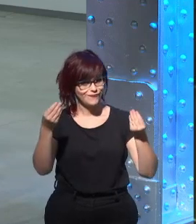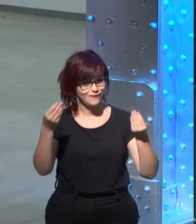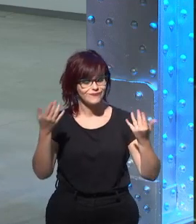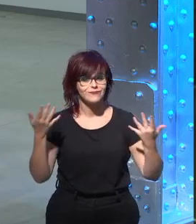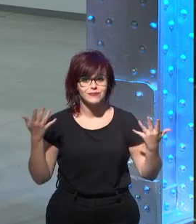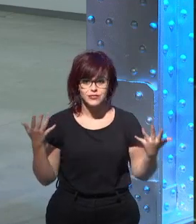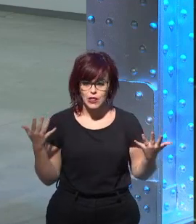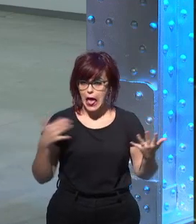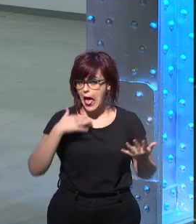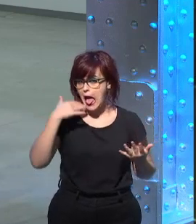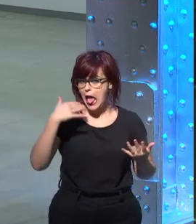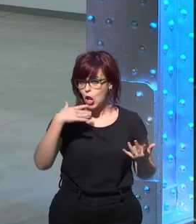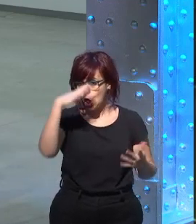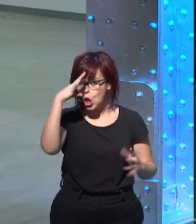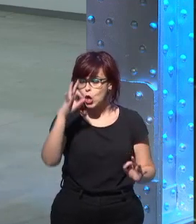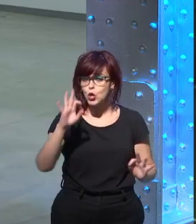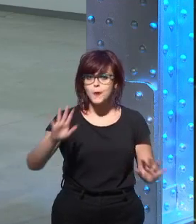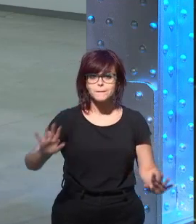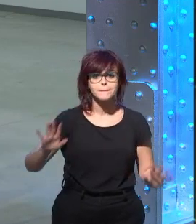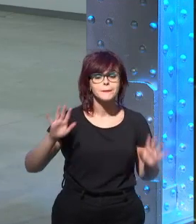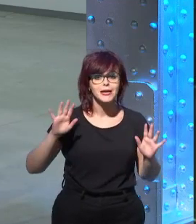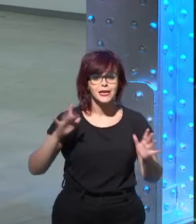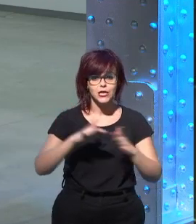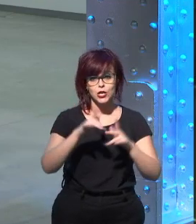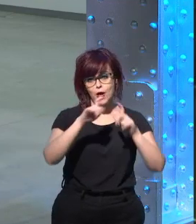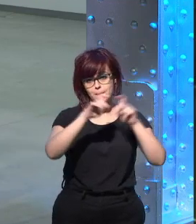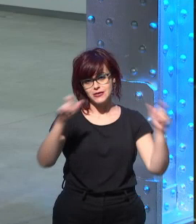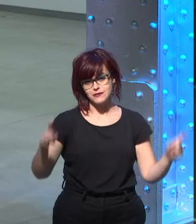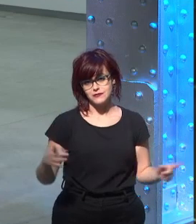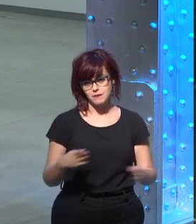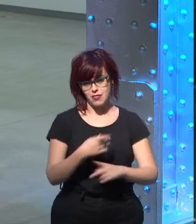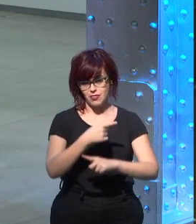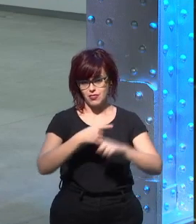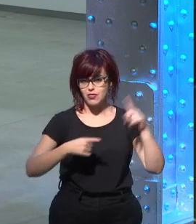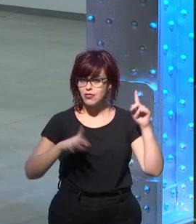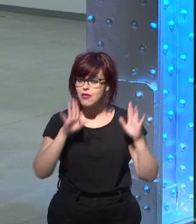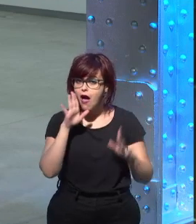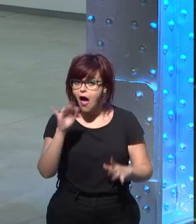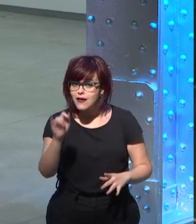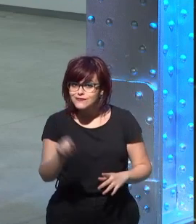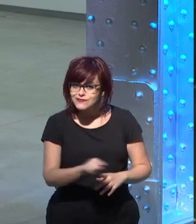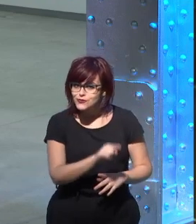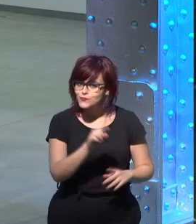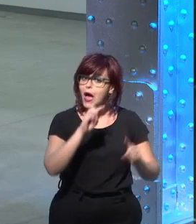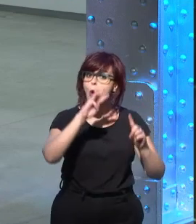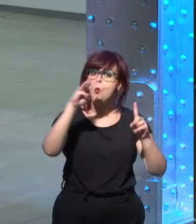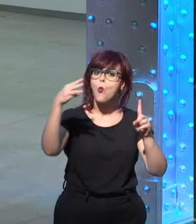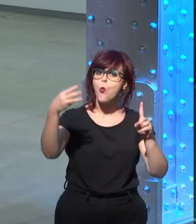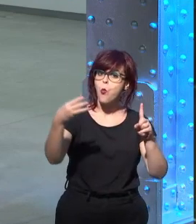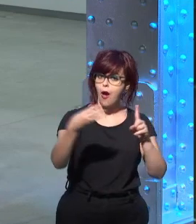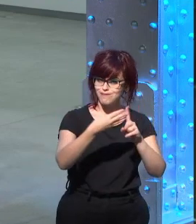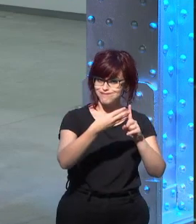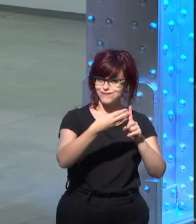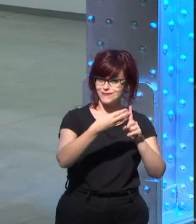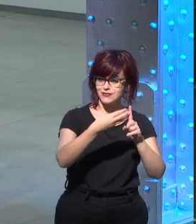Una cosa muy obvia, pero que no todas las pymes españolas tienen, es una página web. La web se ha convertido